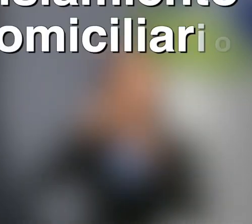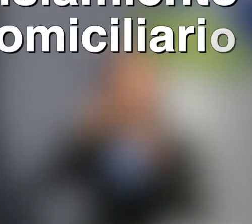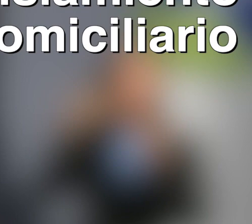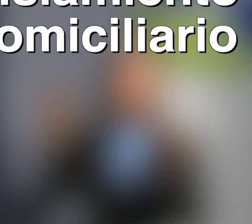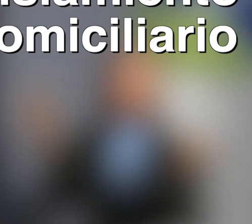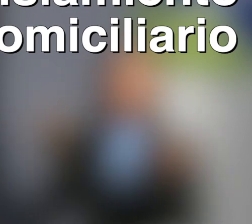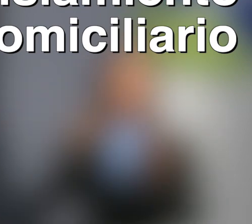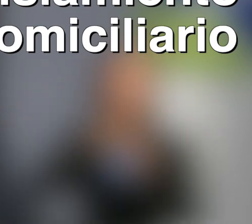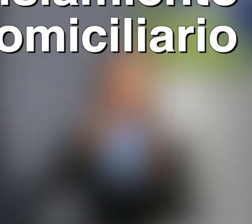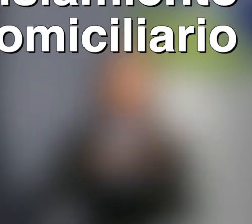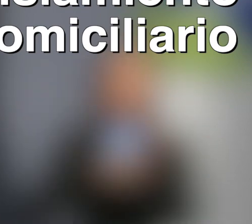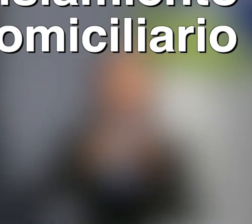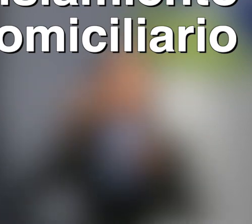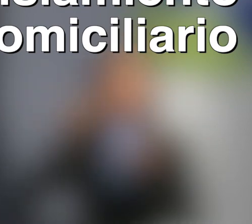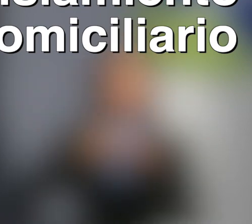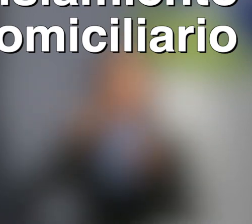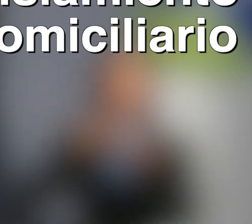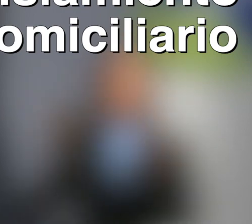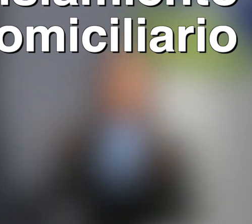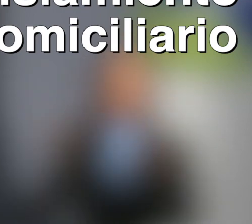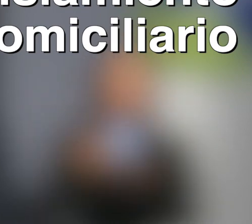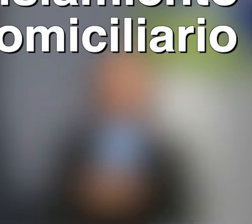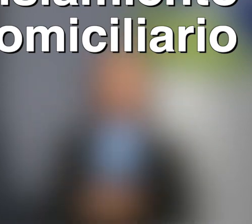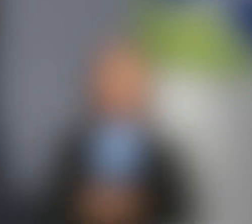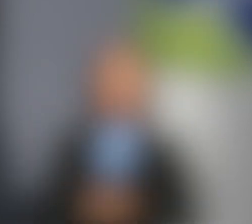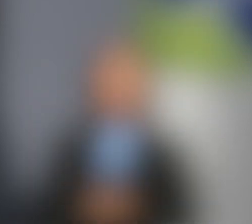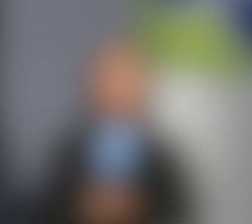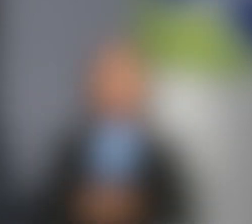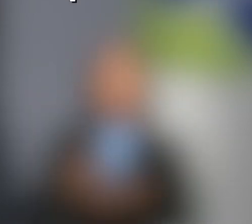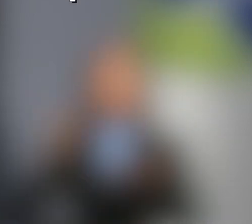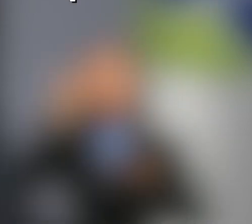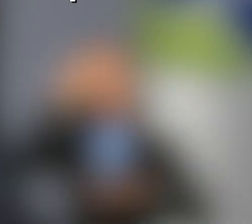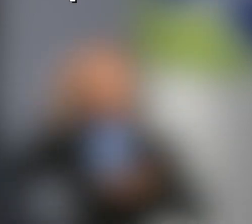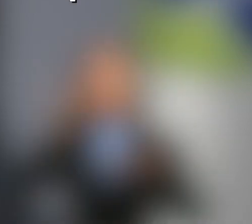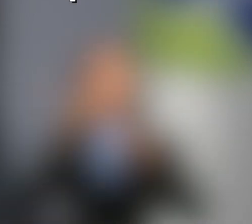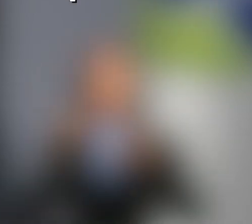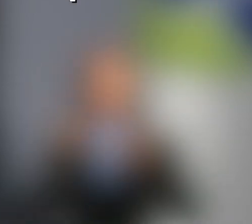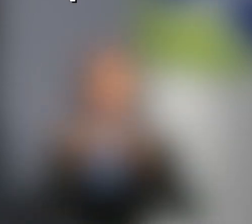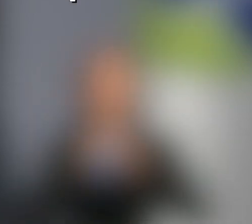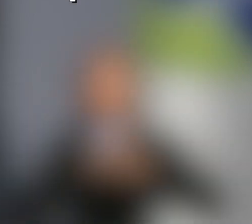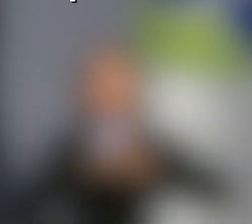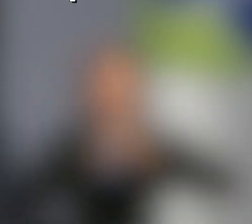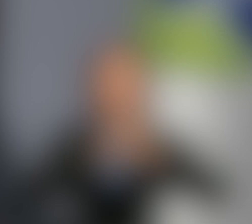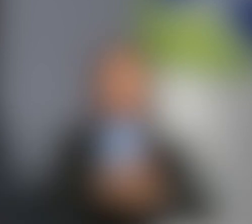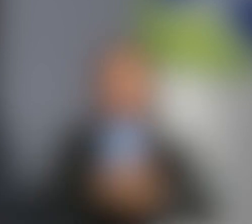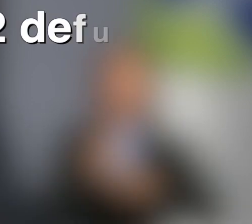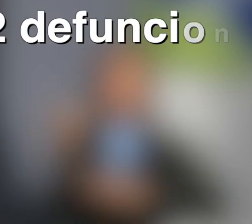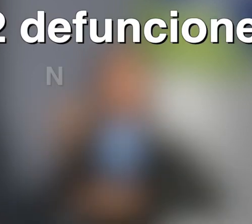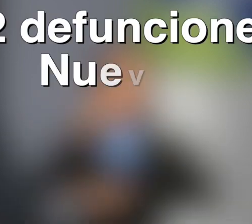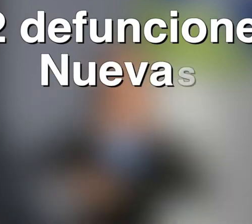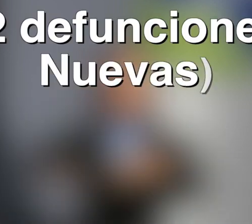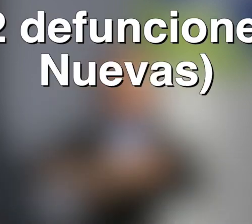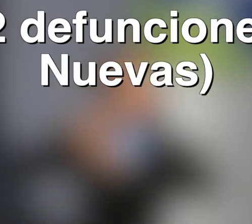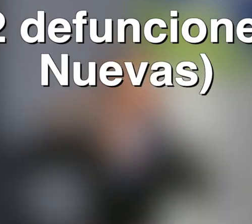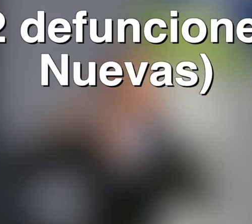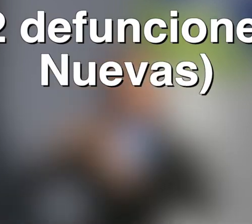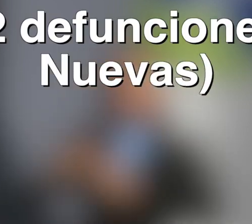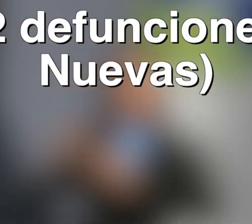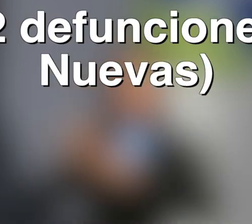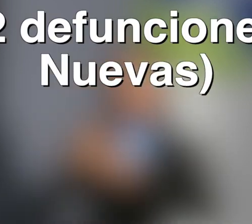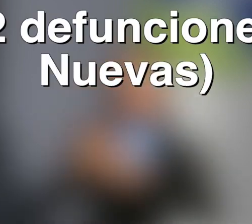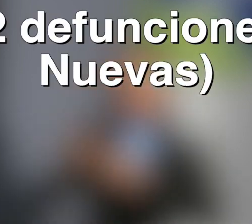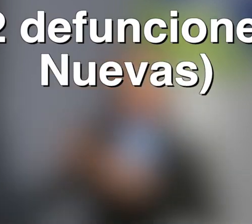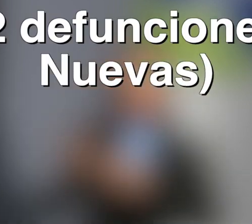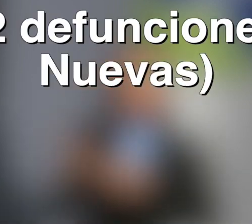mil 873 en aislamiento domiciliario 3 mil 557 recuperados y 424